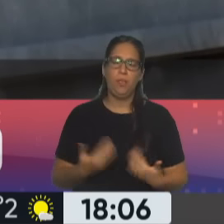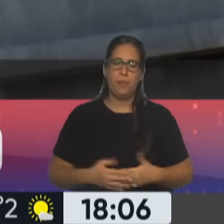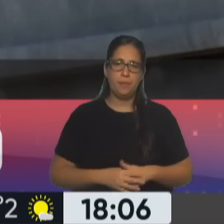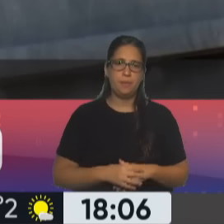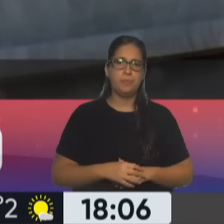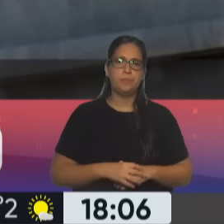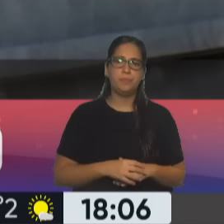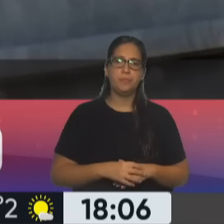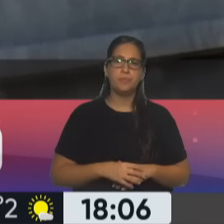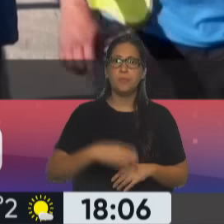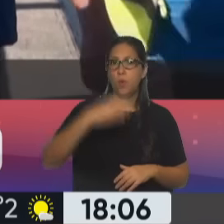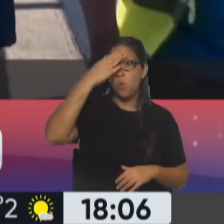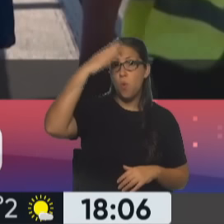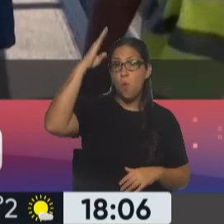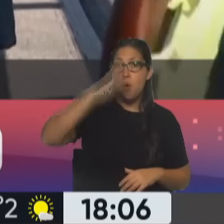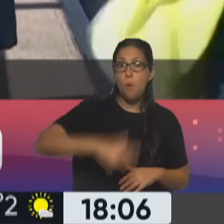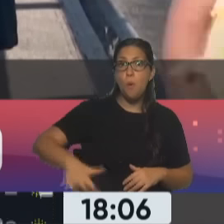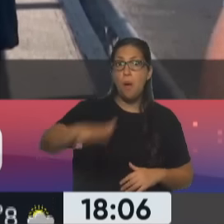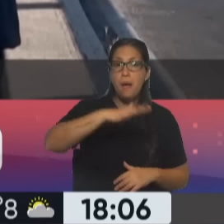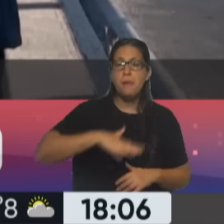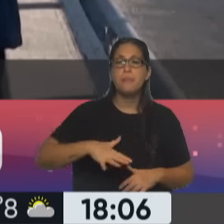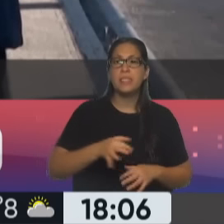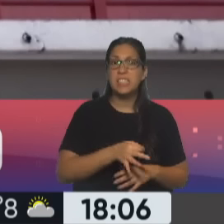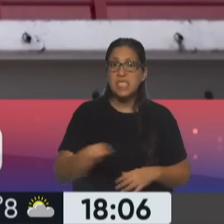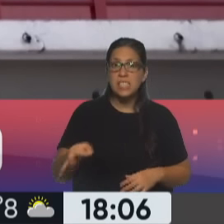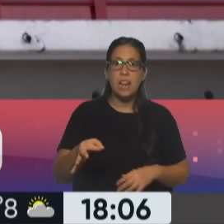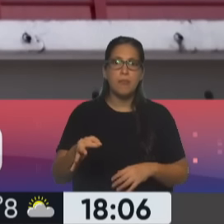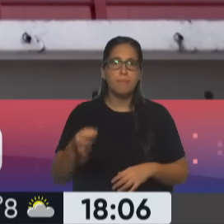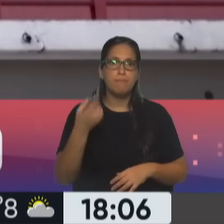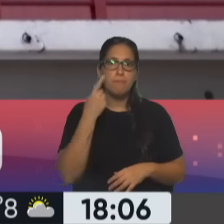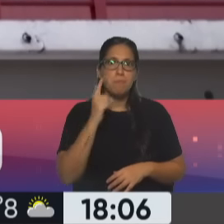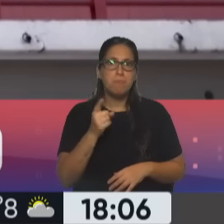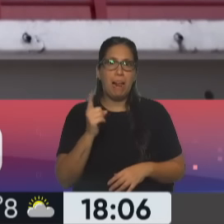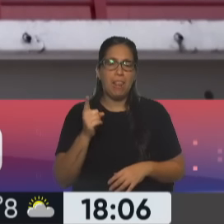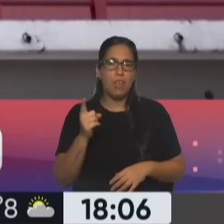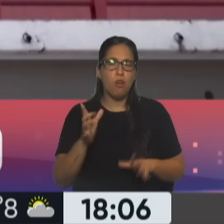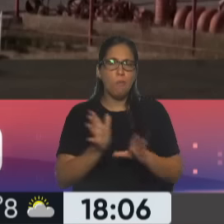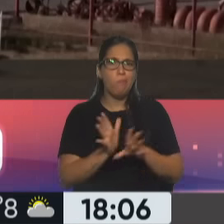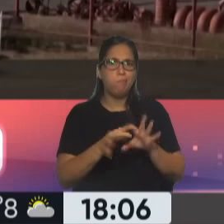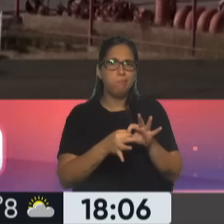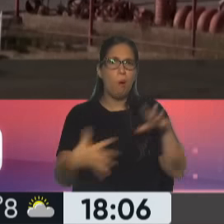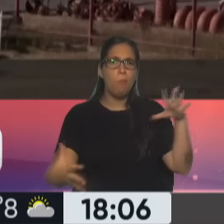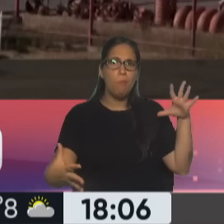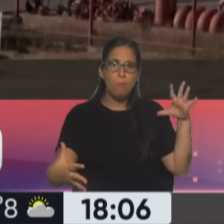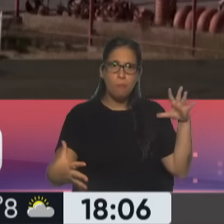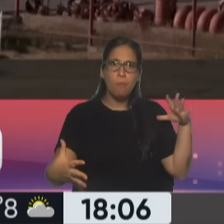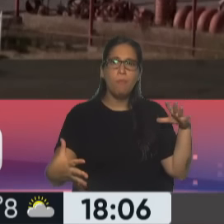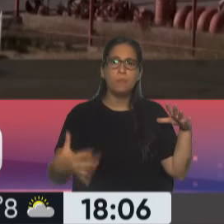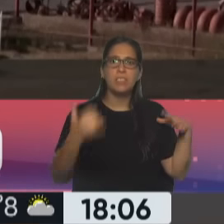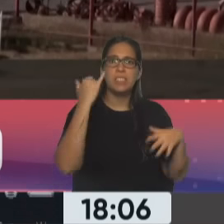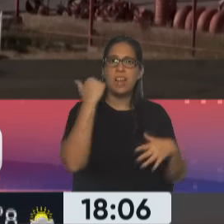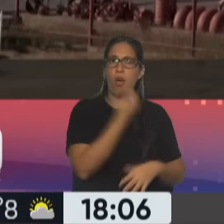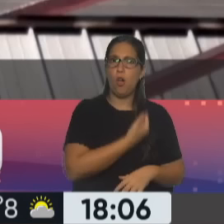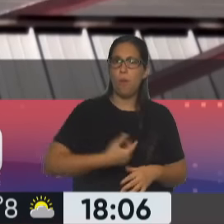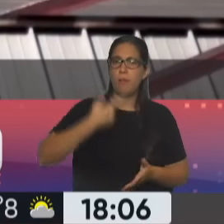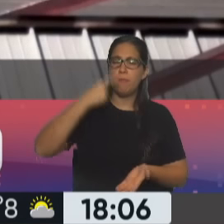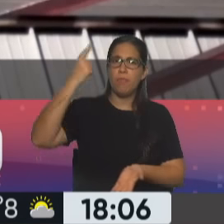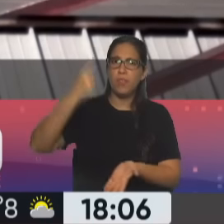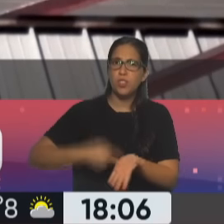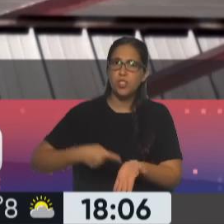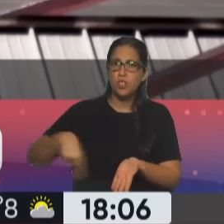horas, la isla caribeña corre serios riesgos de quedar aislada del continente a partir de una medida anunciada por el gobierno, por la que